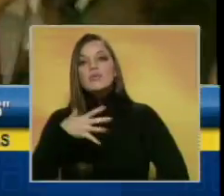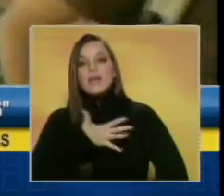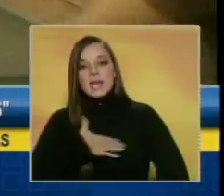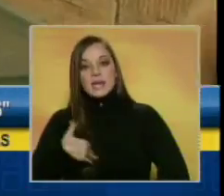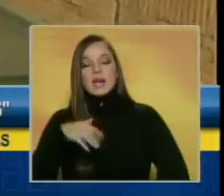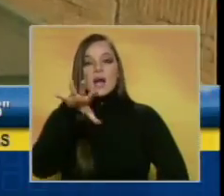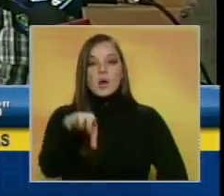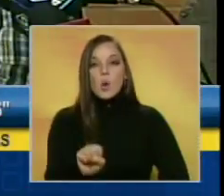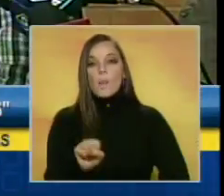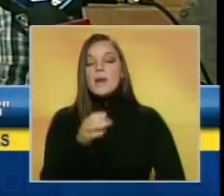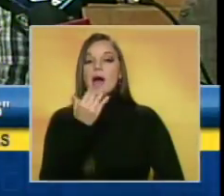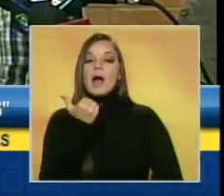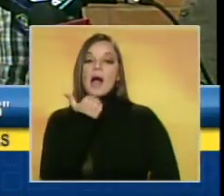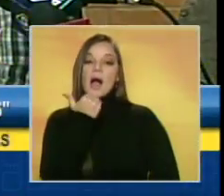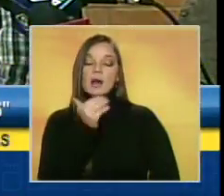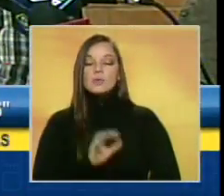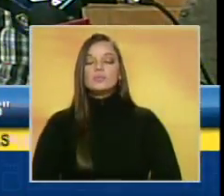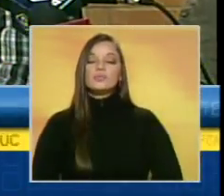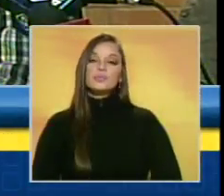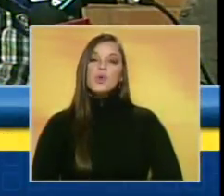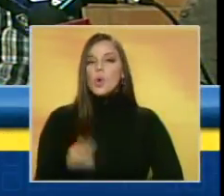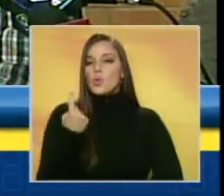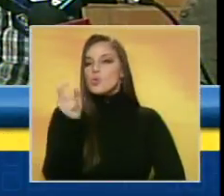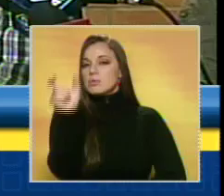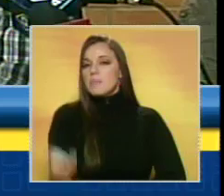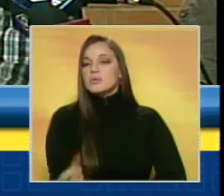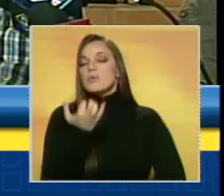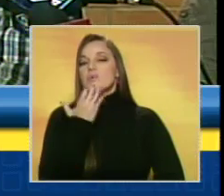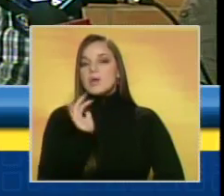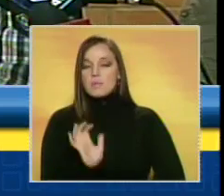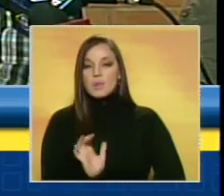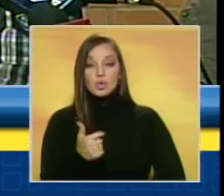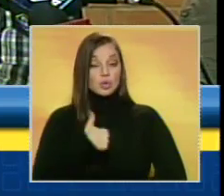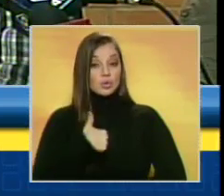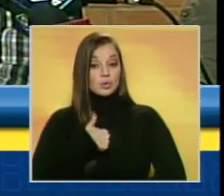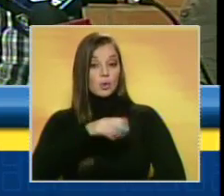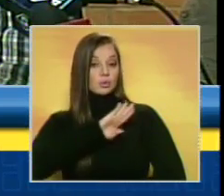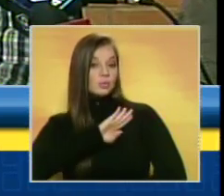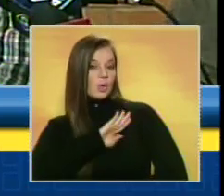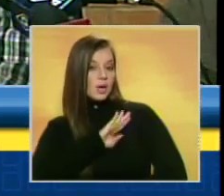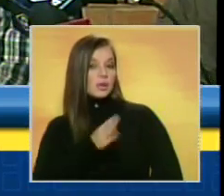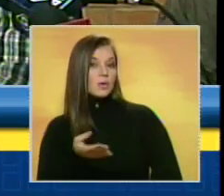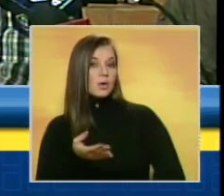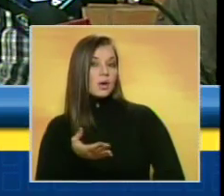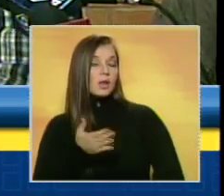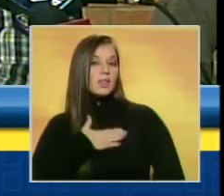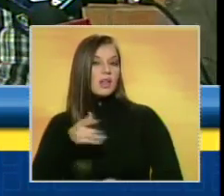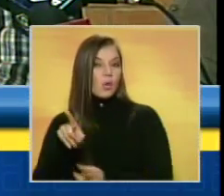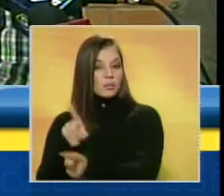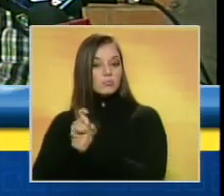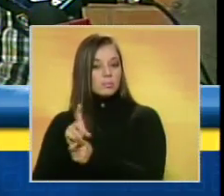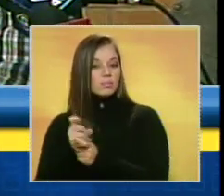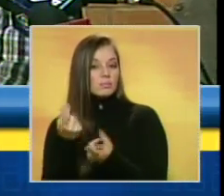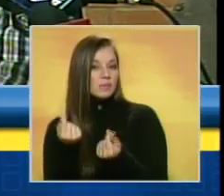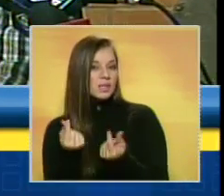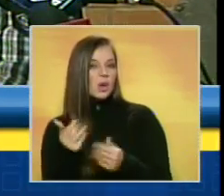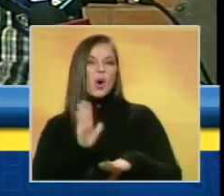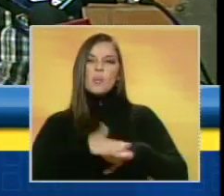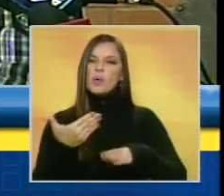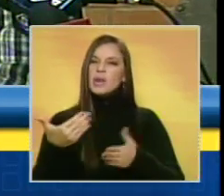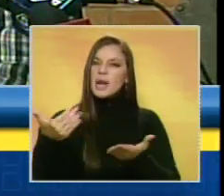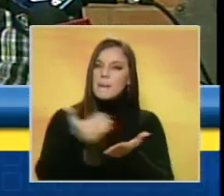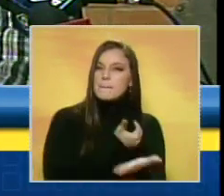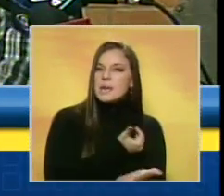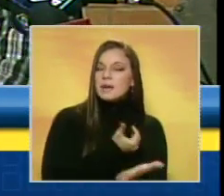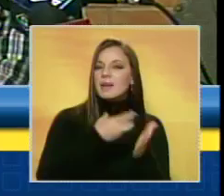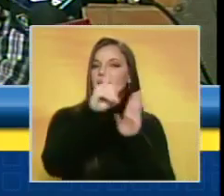o servicio. Una pregunta que puede hacer cualquier consumidor: ¿yo soy dueño o no soy dueño de mi ingreso? Por lo tanto, ¿por qué me quitas el